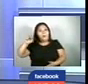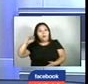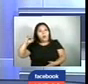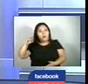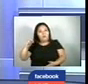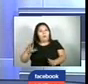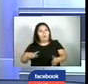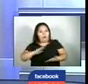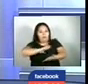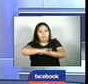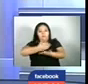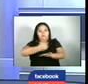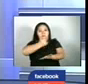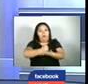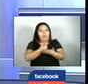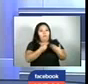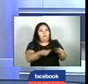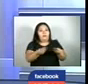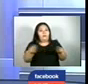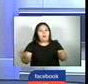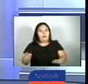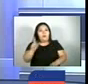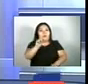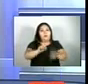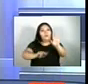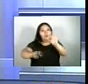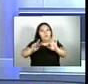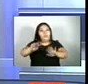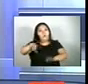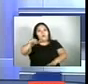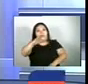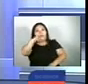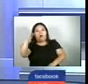de pasaportes en 17 consulados de Estados Unidos.